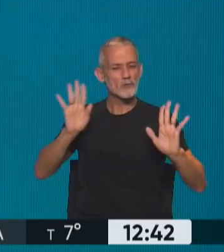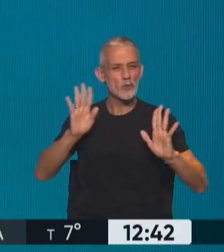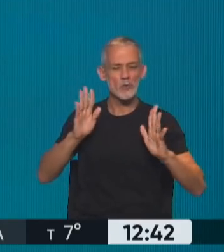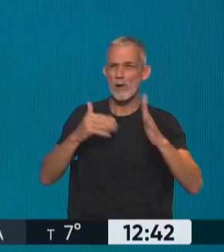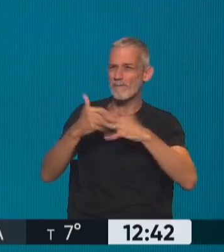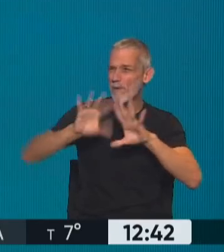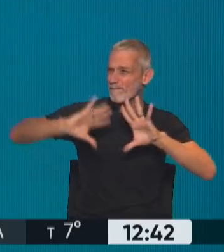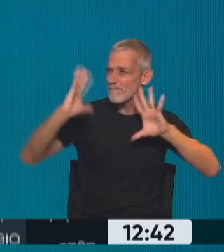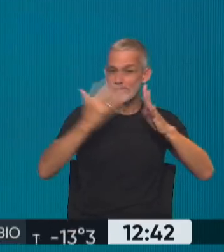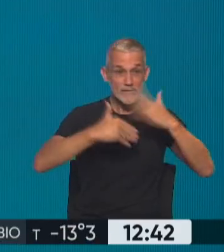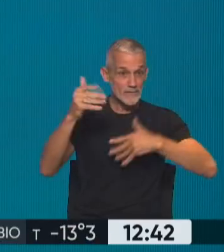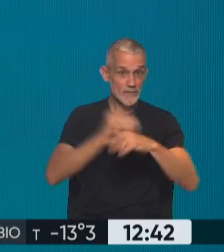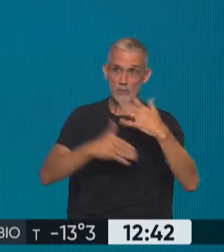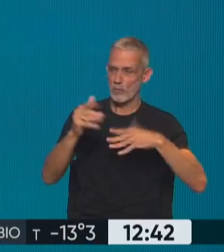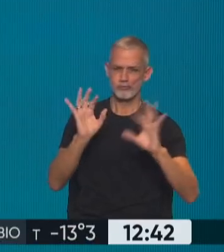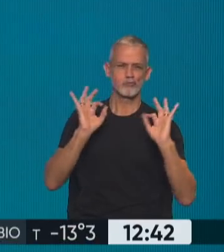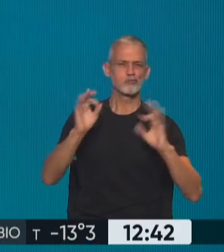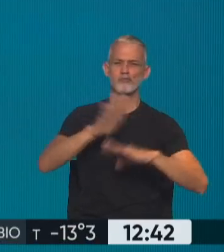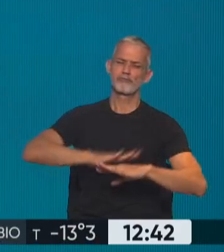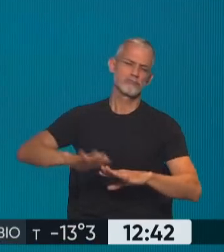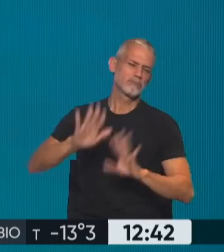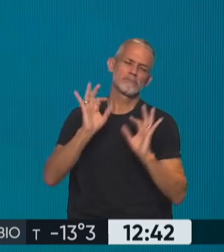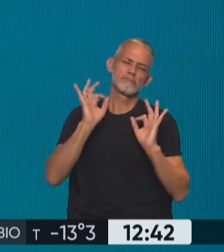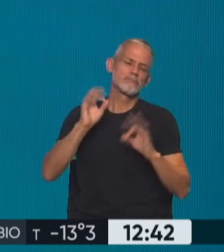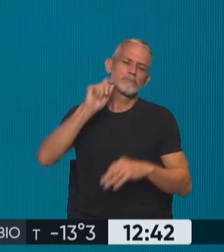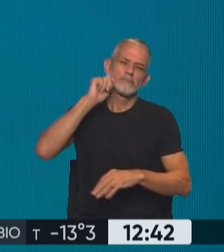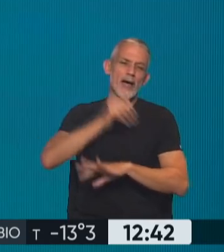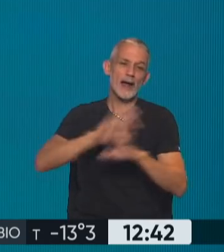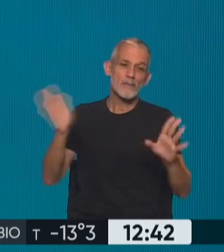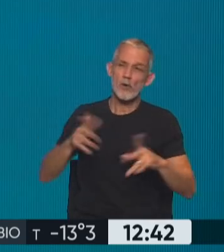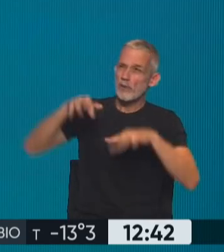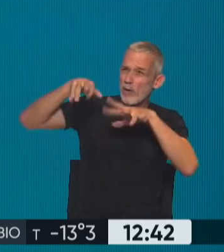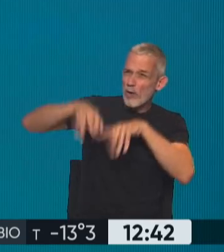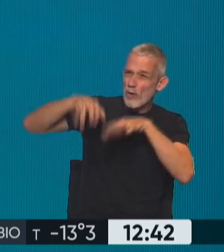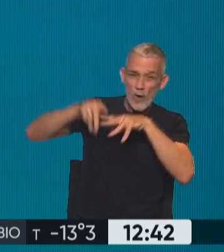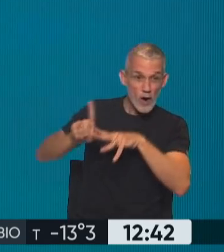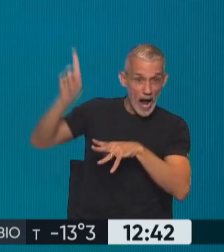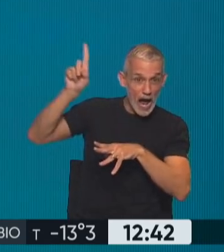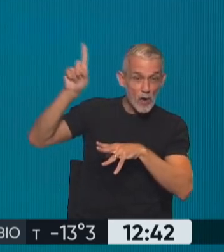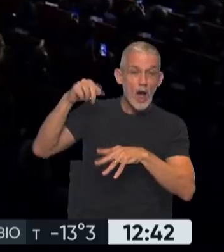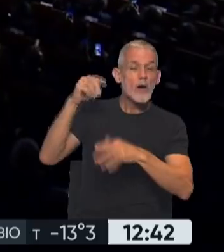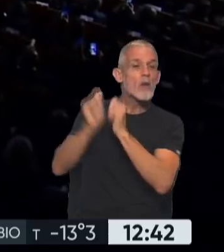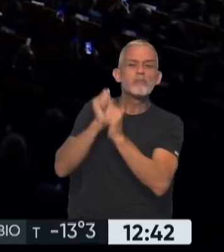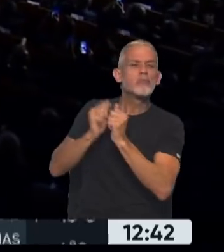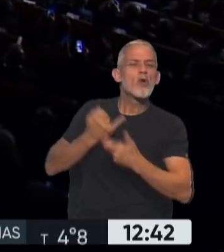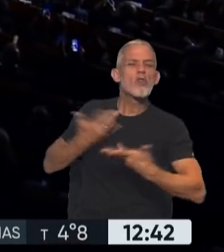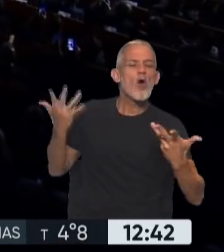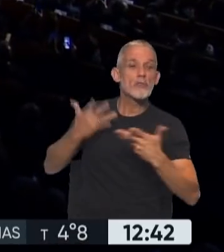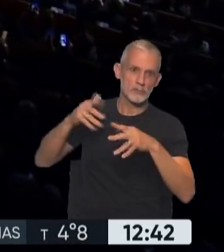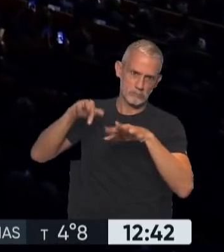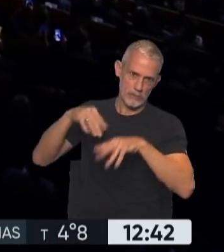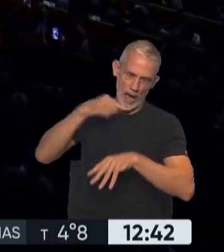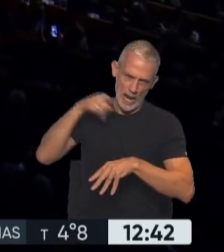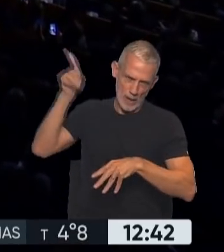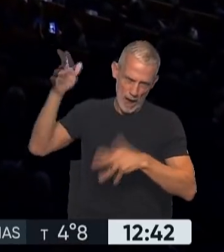obra arquitectónica sin precedentes. Ese órgano fue hecho en Alemania, un órgano con